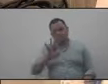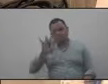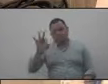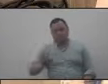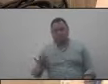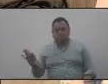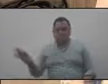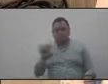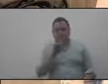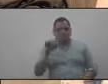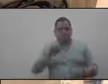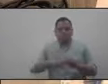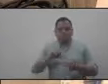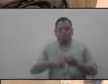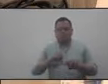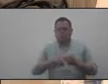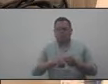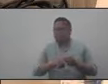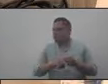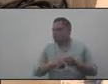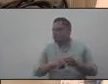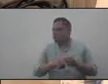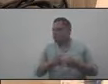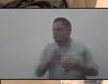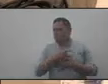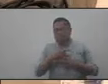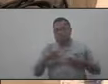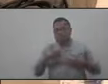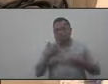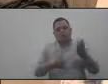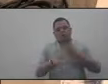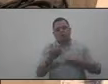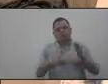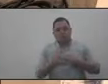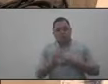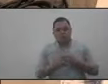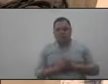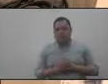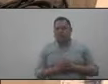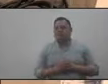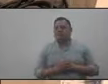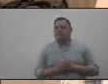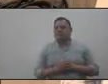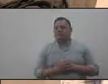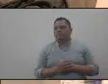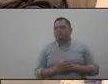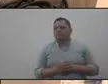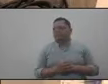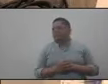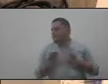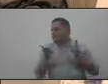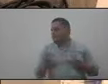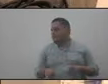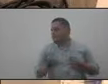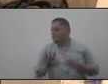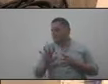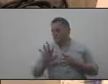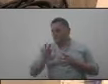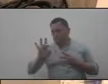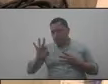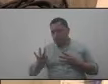total de afiliados del régimen de salud de Casanare. A esto pues corresponde también un porcentaje